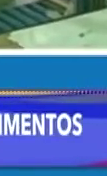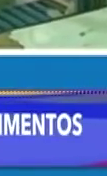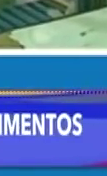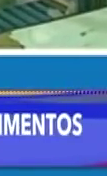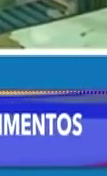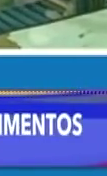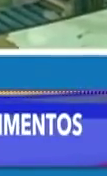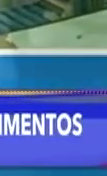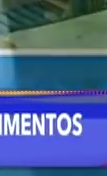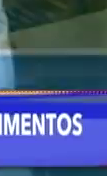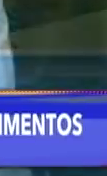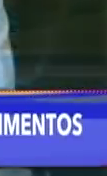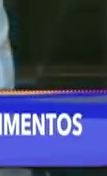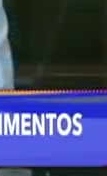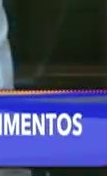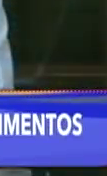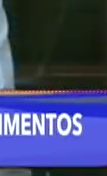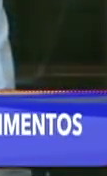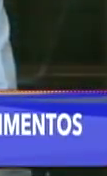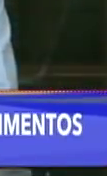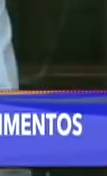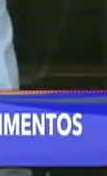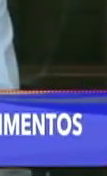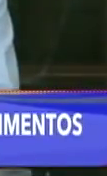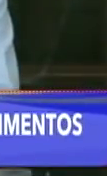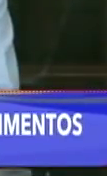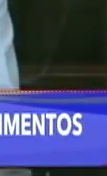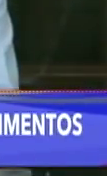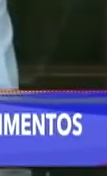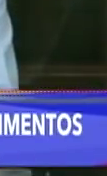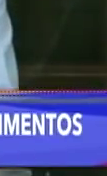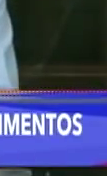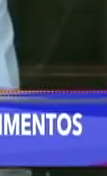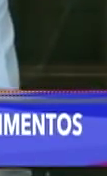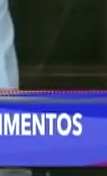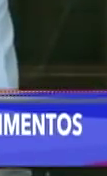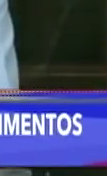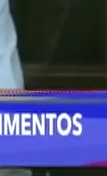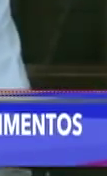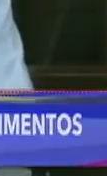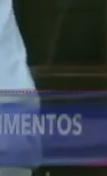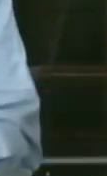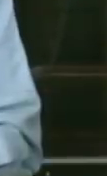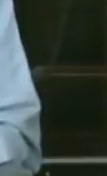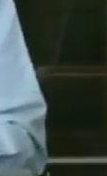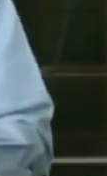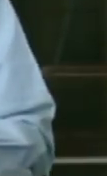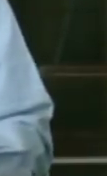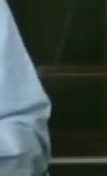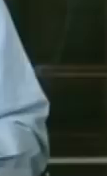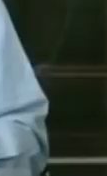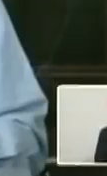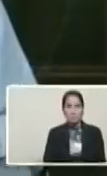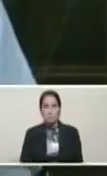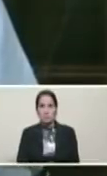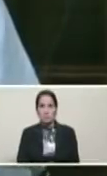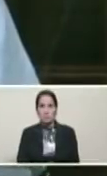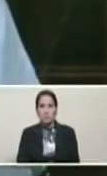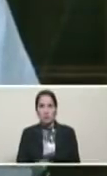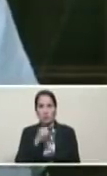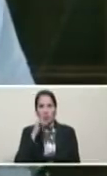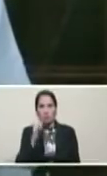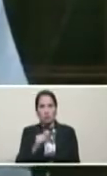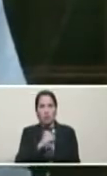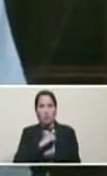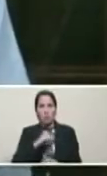dólares dinero casi 30.000 millones de dólares en banco de europa lo he denunciado en portugal